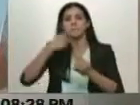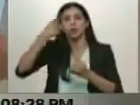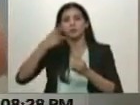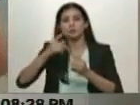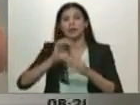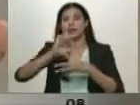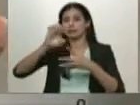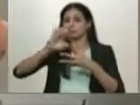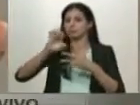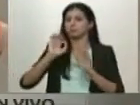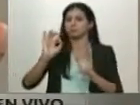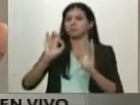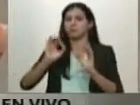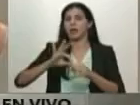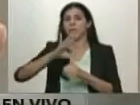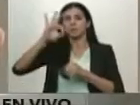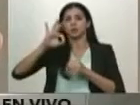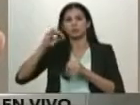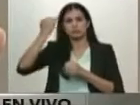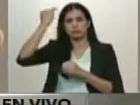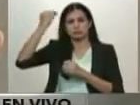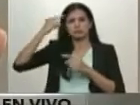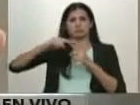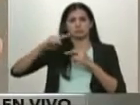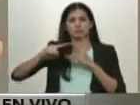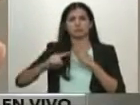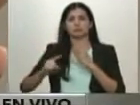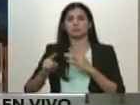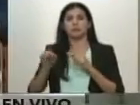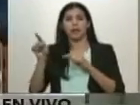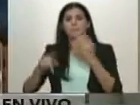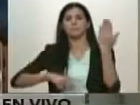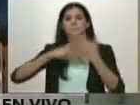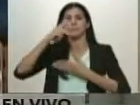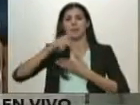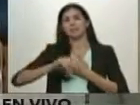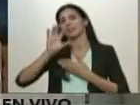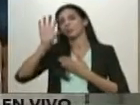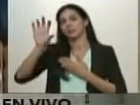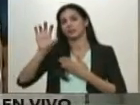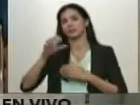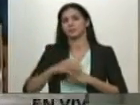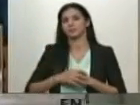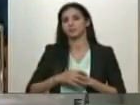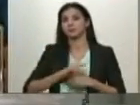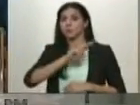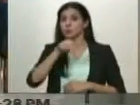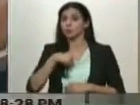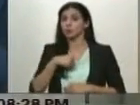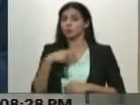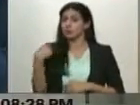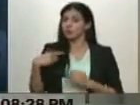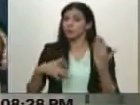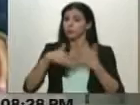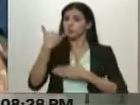estratégicas, espiritual, ideológica, económica, el plan de la patria. Nosotros tenemos un